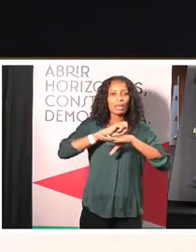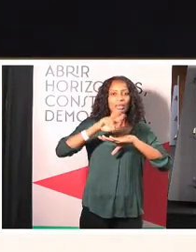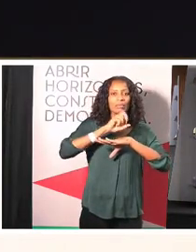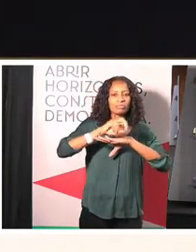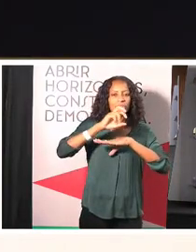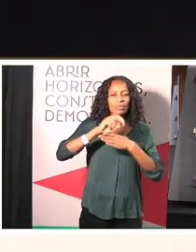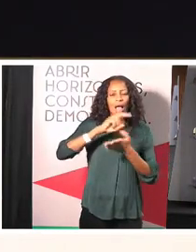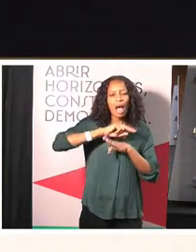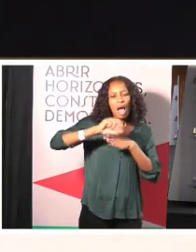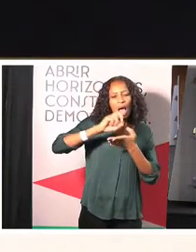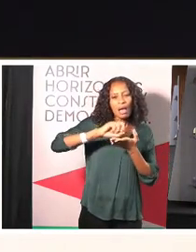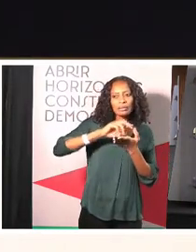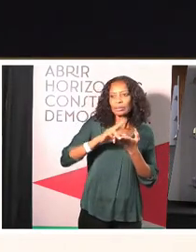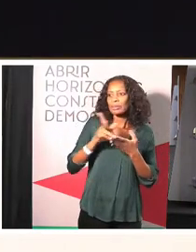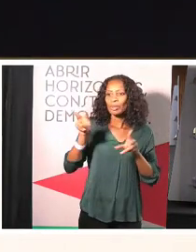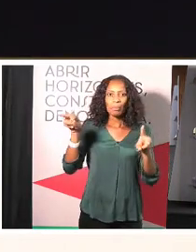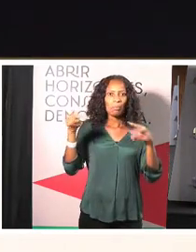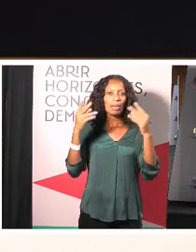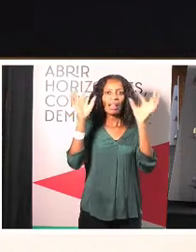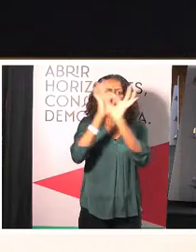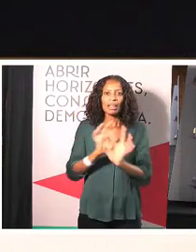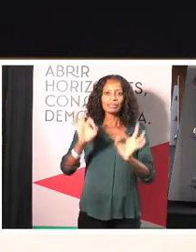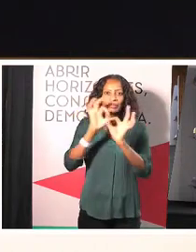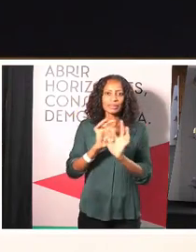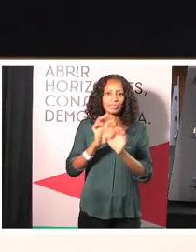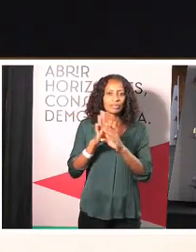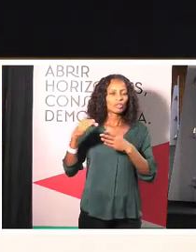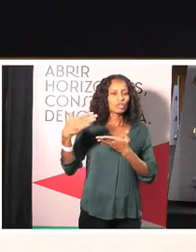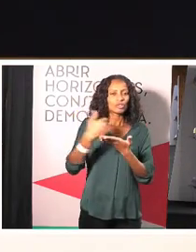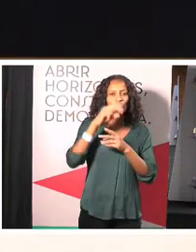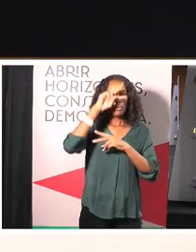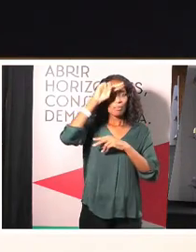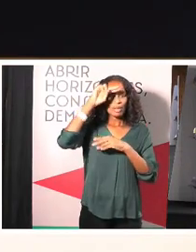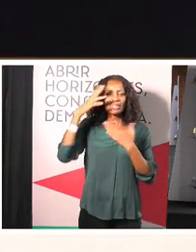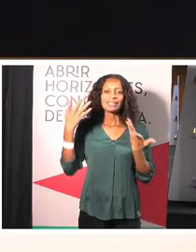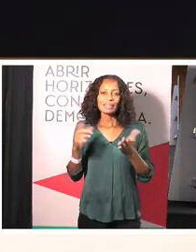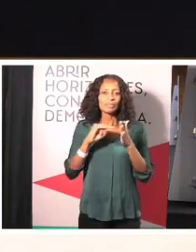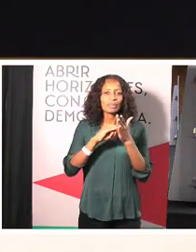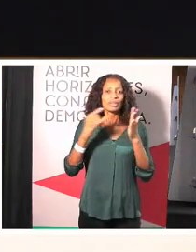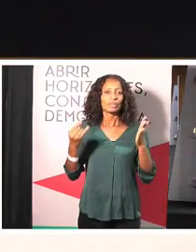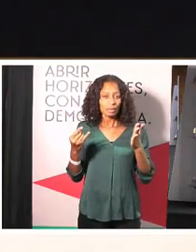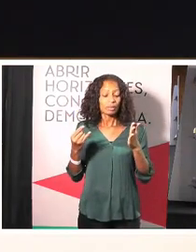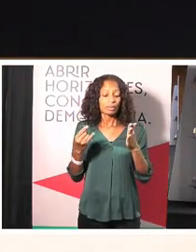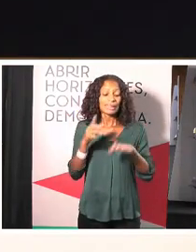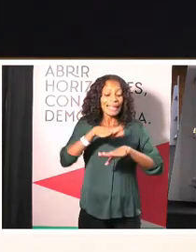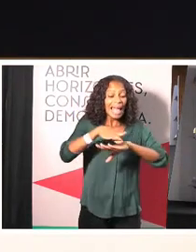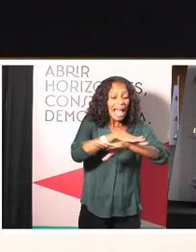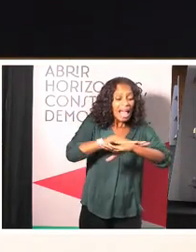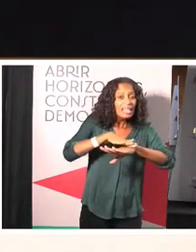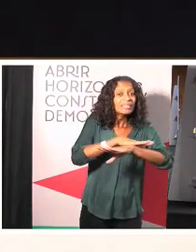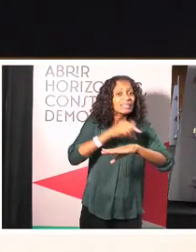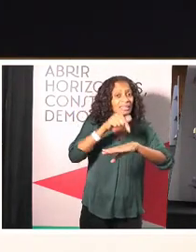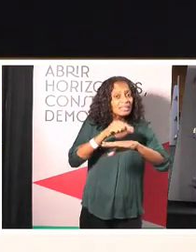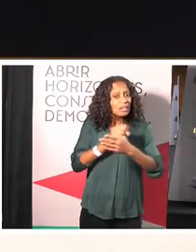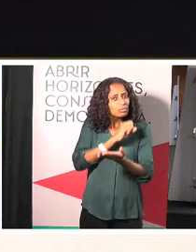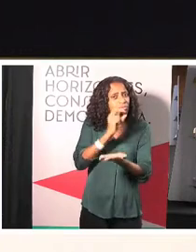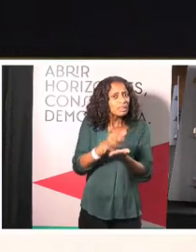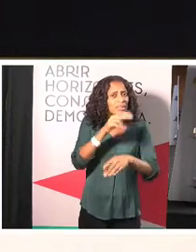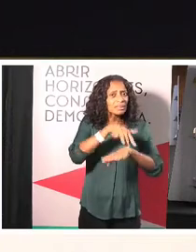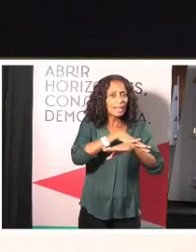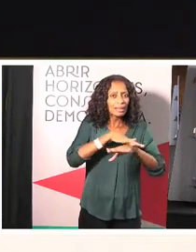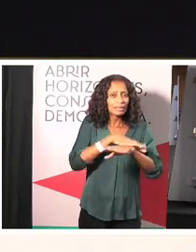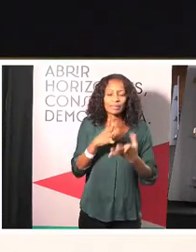digamos que no vemos al otro, es el principal desafío ahora mismo que tiene incluso el Estado. Reconocernos como que no nos reconocemos